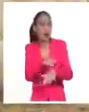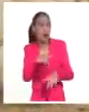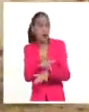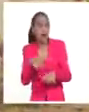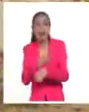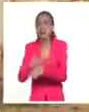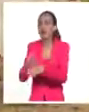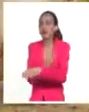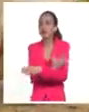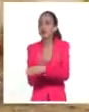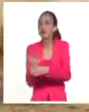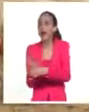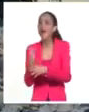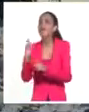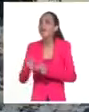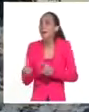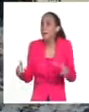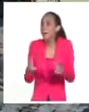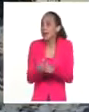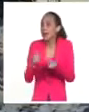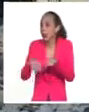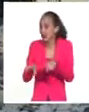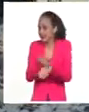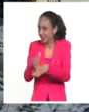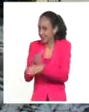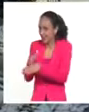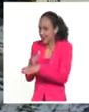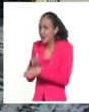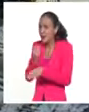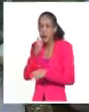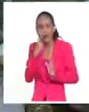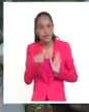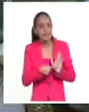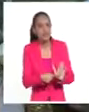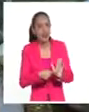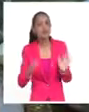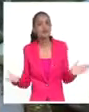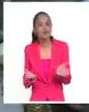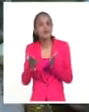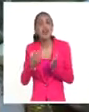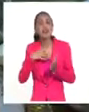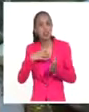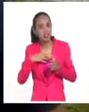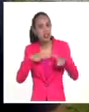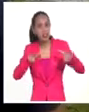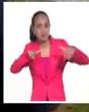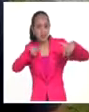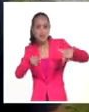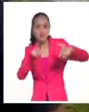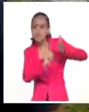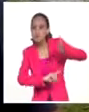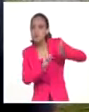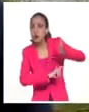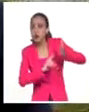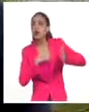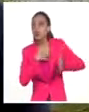esta pequeña finca, que por si fuera poco puede presumir de sostenibilidad energética. Tenemos soberanía